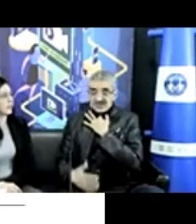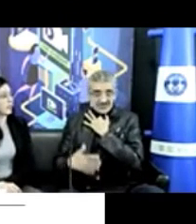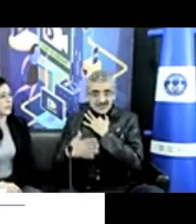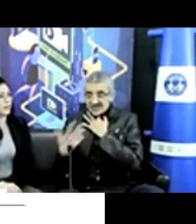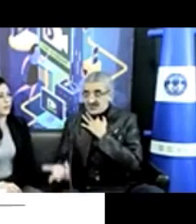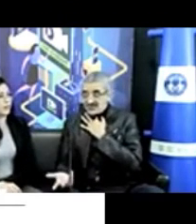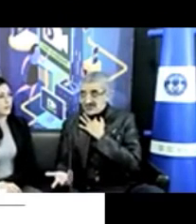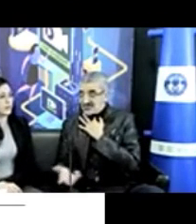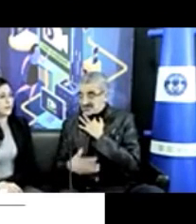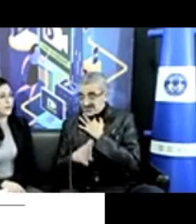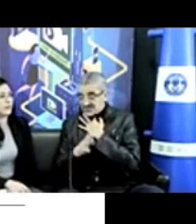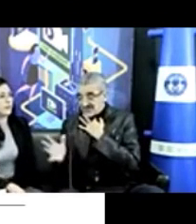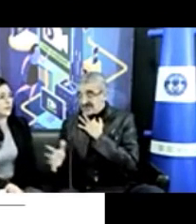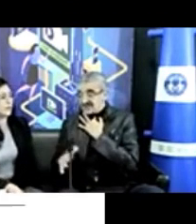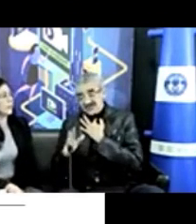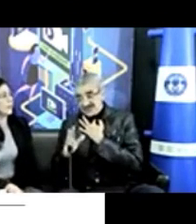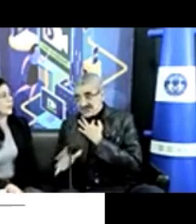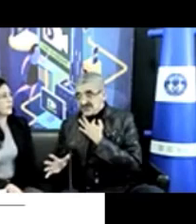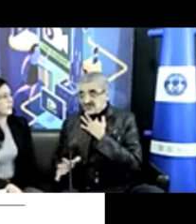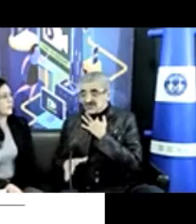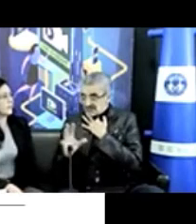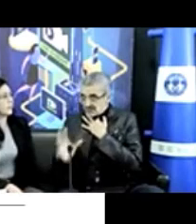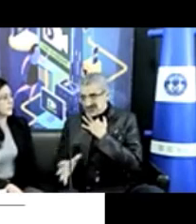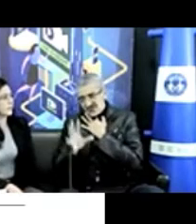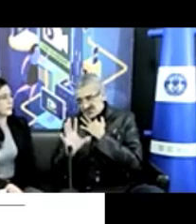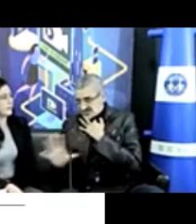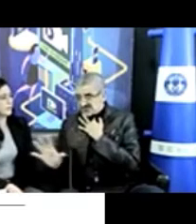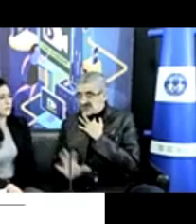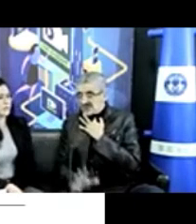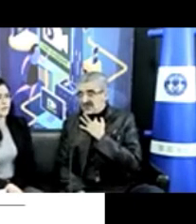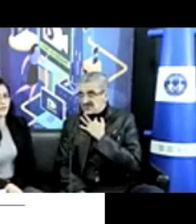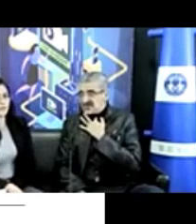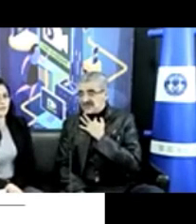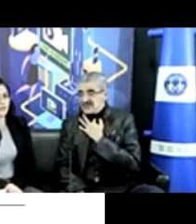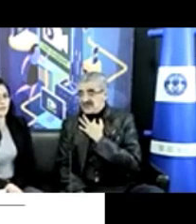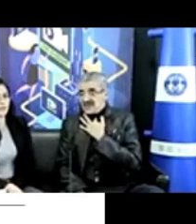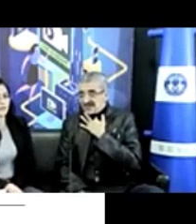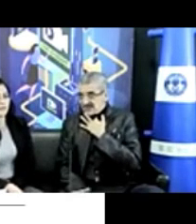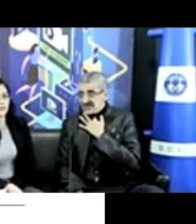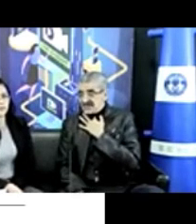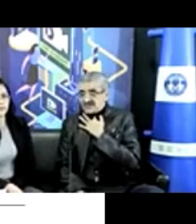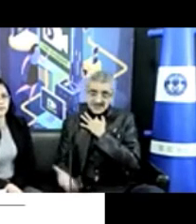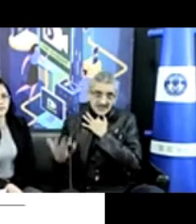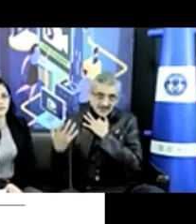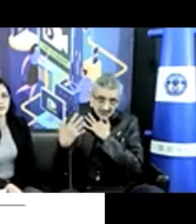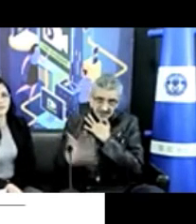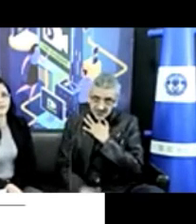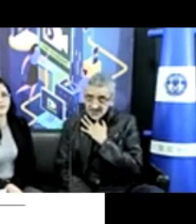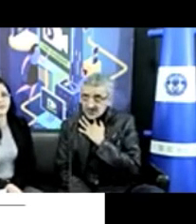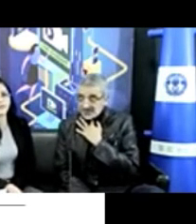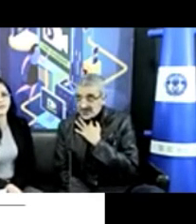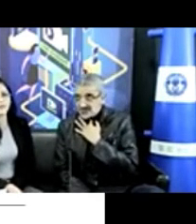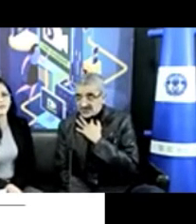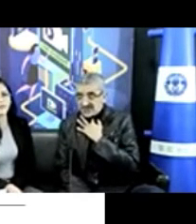Si la persona está cumpliendo con sus metas, pues ajustamos, o si no hay que ajustar. Hay eficacia. Si la persona no